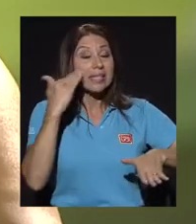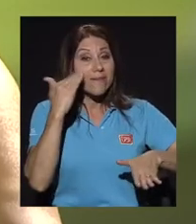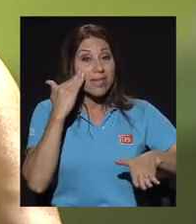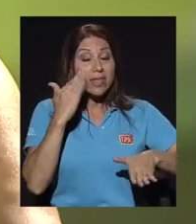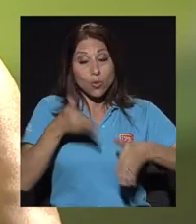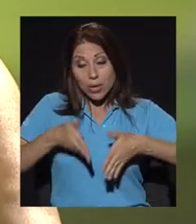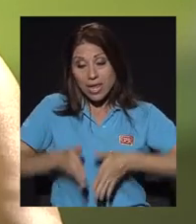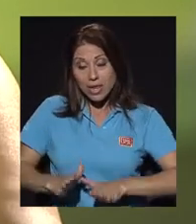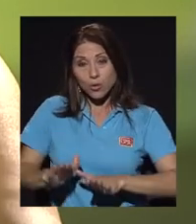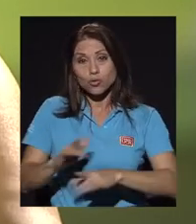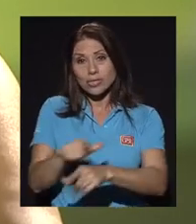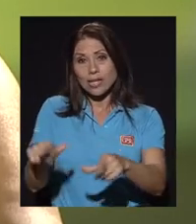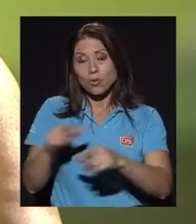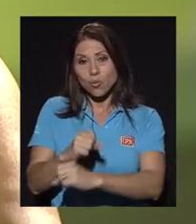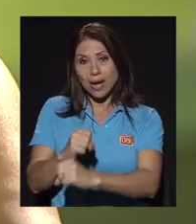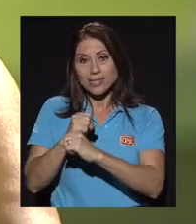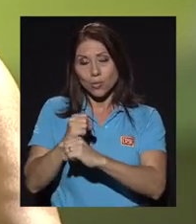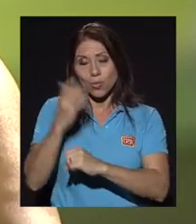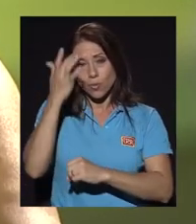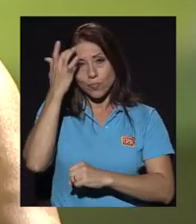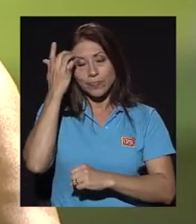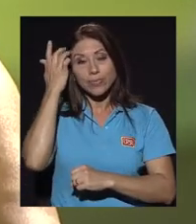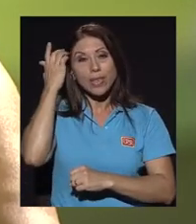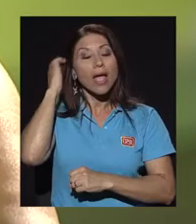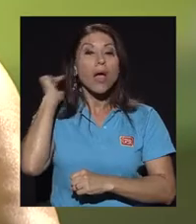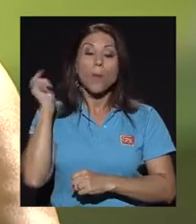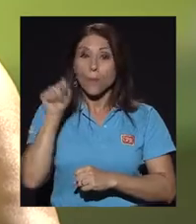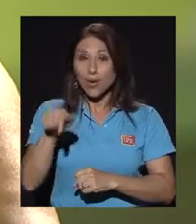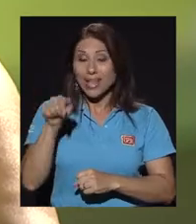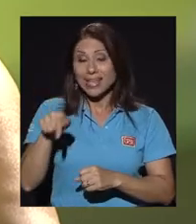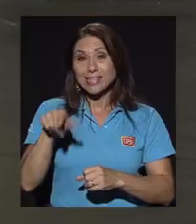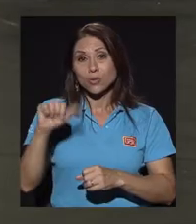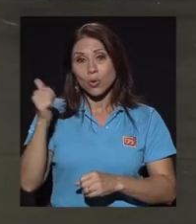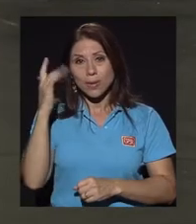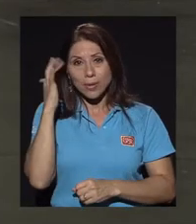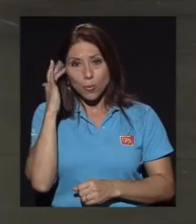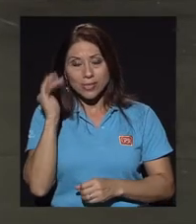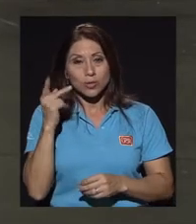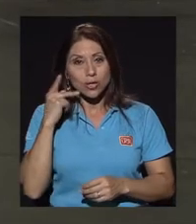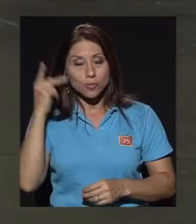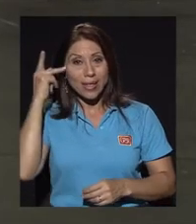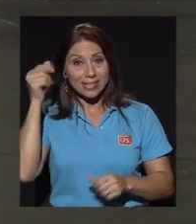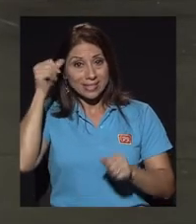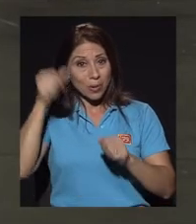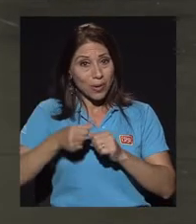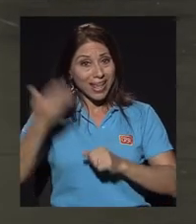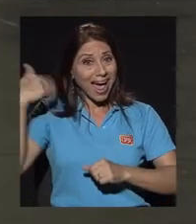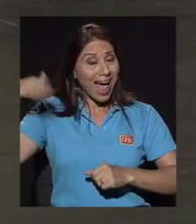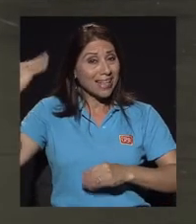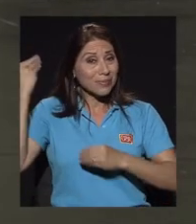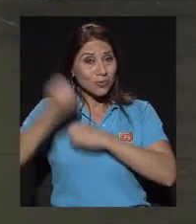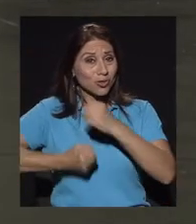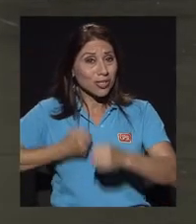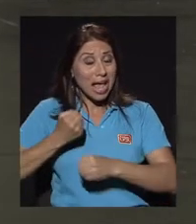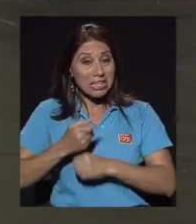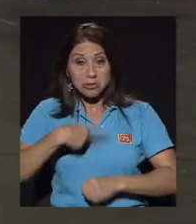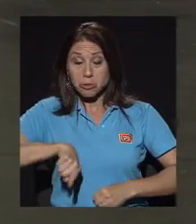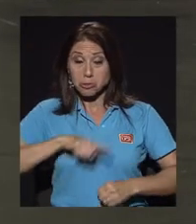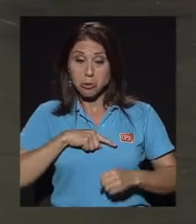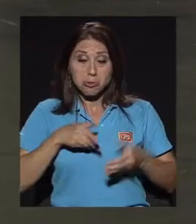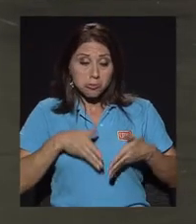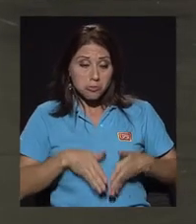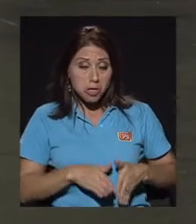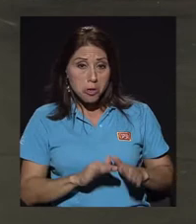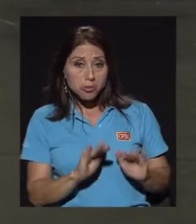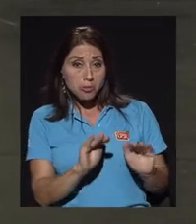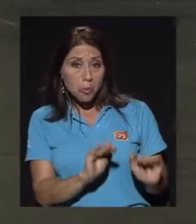donde están sus hijos, porque esa es otra preocupación de los padres. Recuerda que antes nuestras mamás nos podían dejar solos,